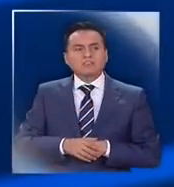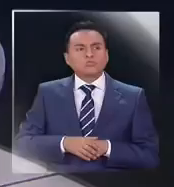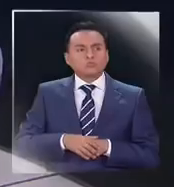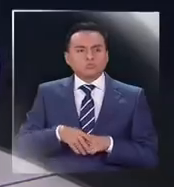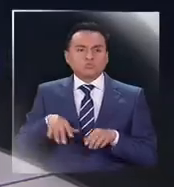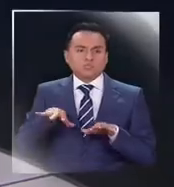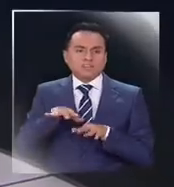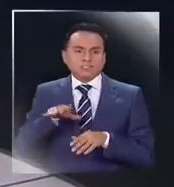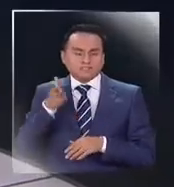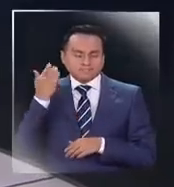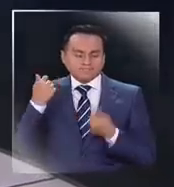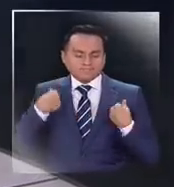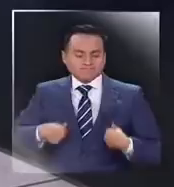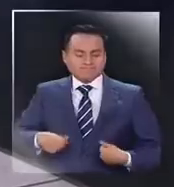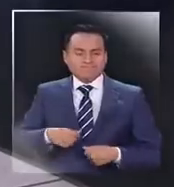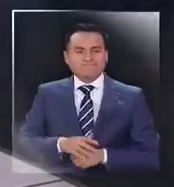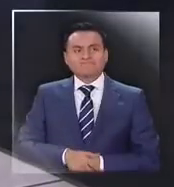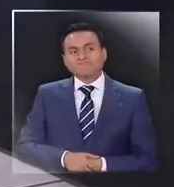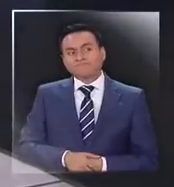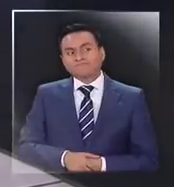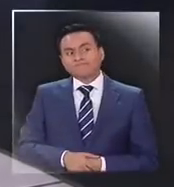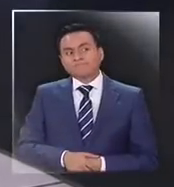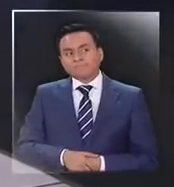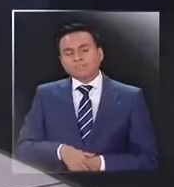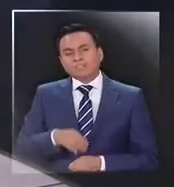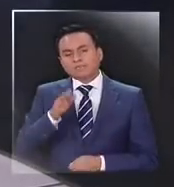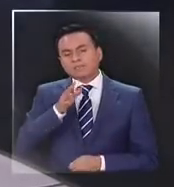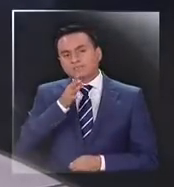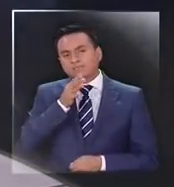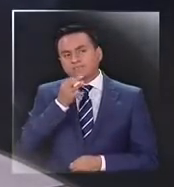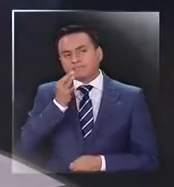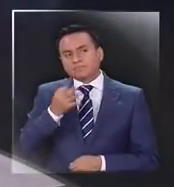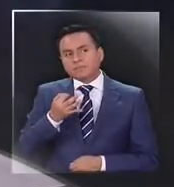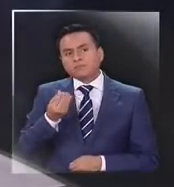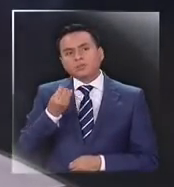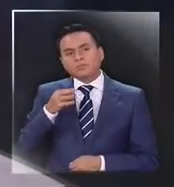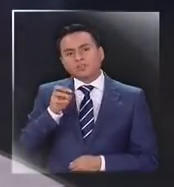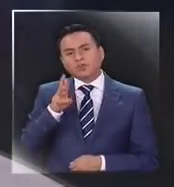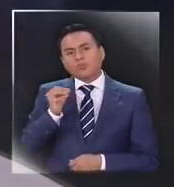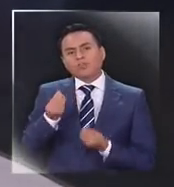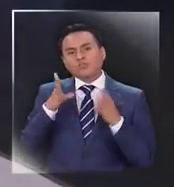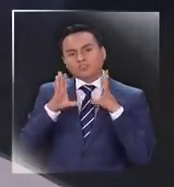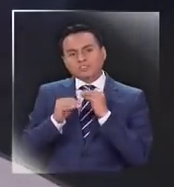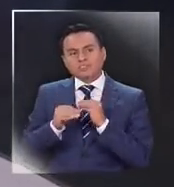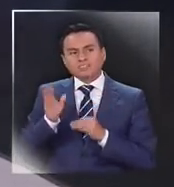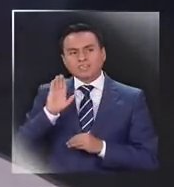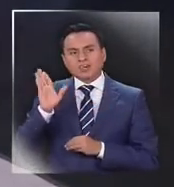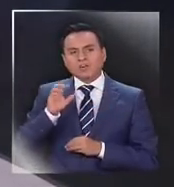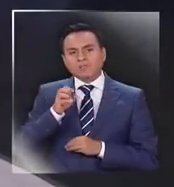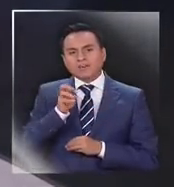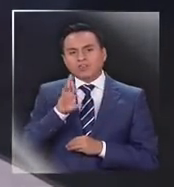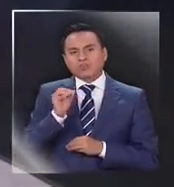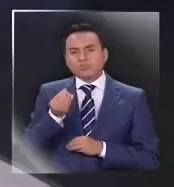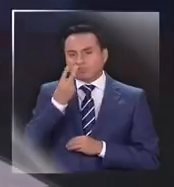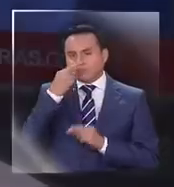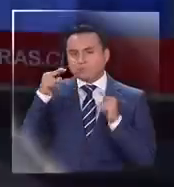usadas. Sí. Realmente, sí, increíble. Don Matías. Viendo Pedro, buenas noches. Un gusto. Muchas gracias. Chao. Nos